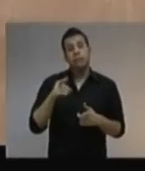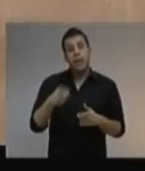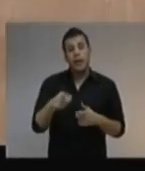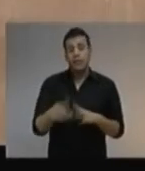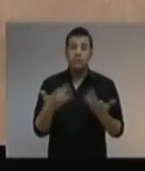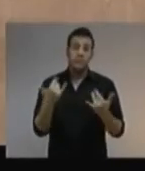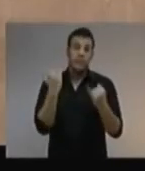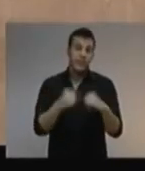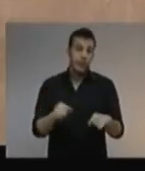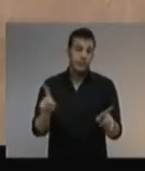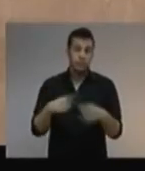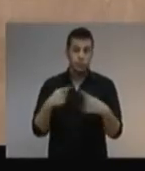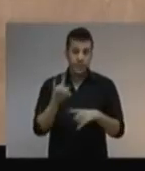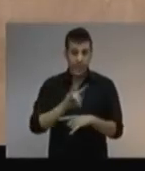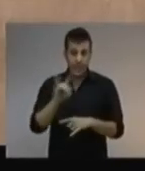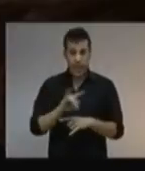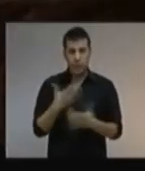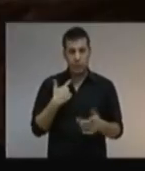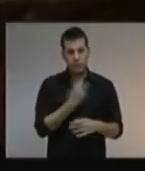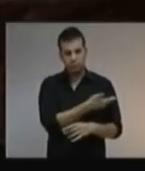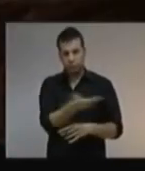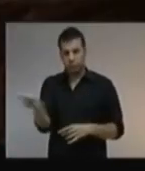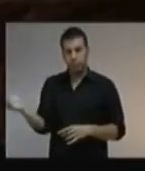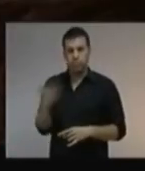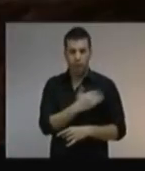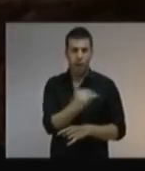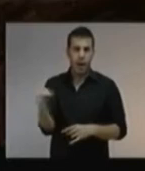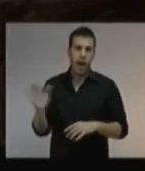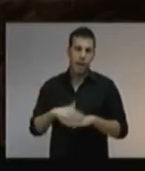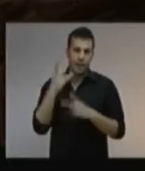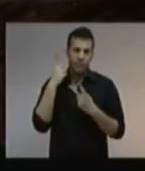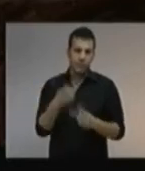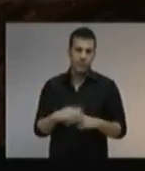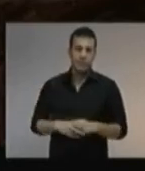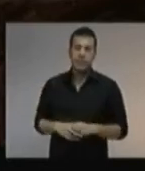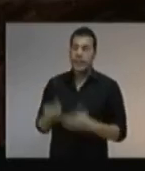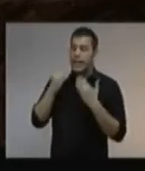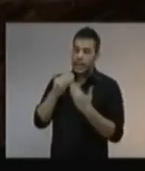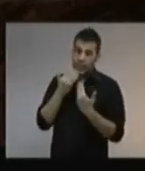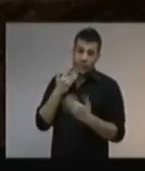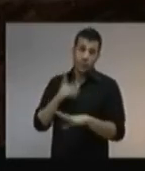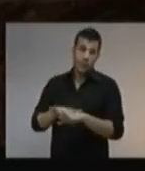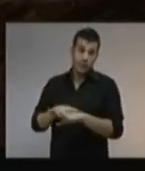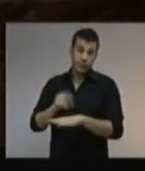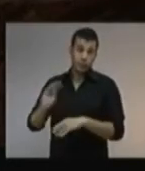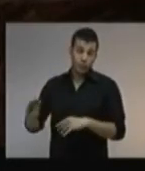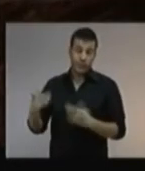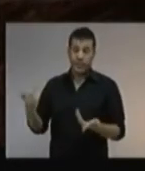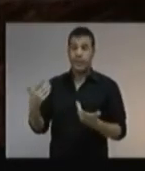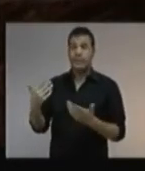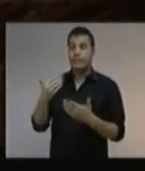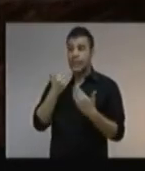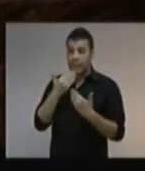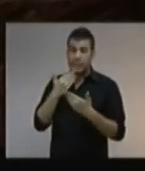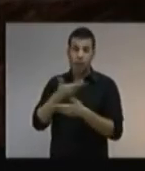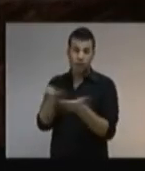creo, un poco para todo aquel que nos quiera visitar. Roberto Moreno, consejero de Turismo de la isla de Gran Canaria, te agradecemos mucho tu tiempo y que nos hayas explicado toda